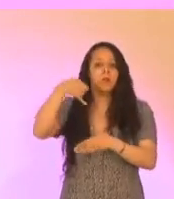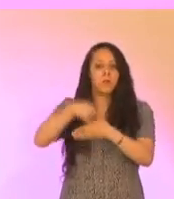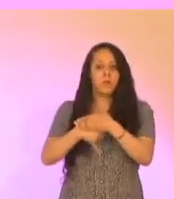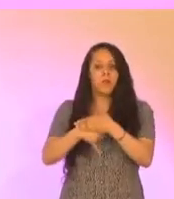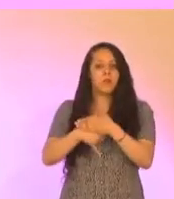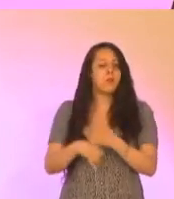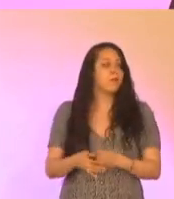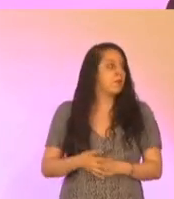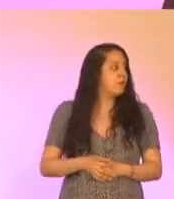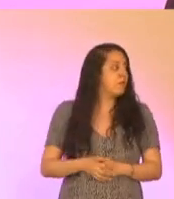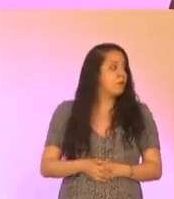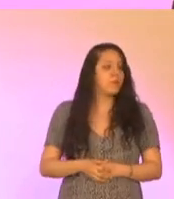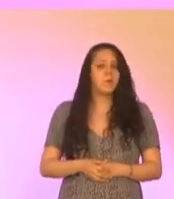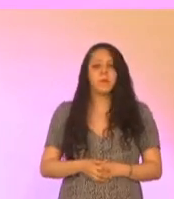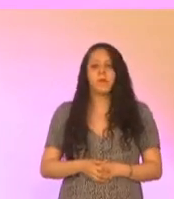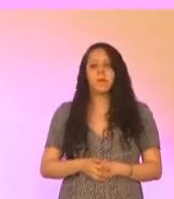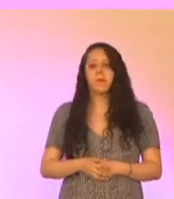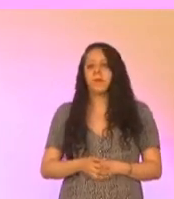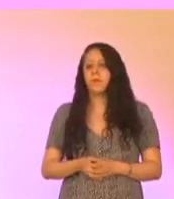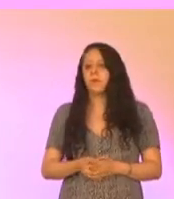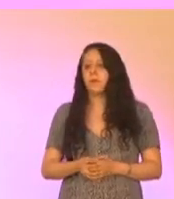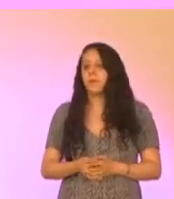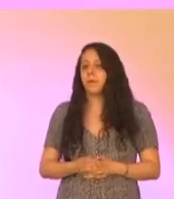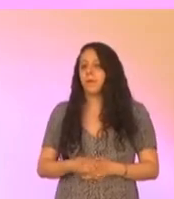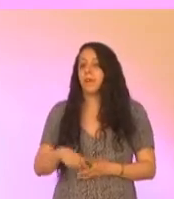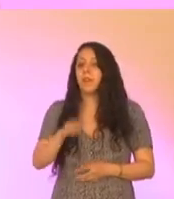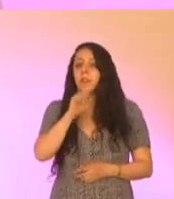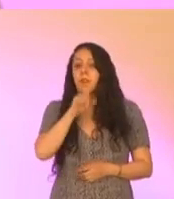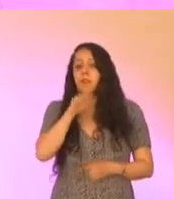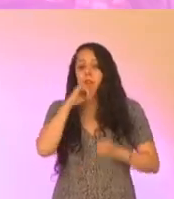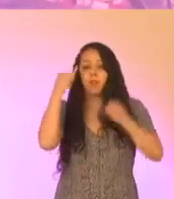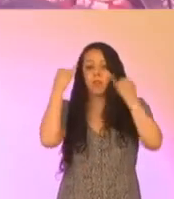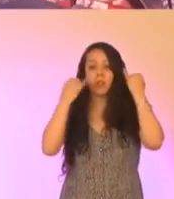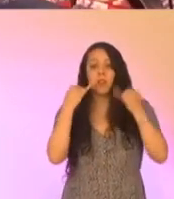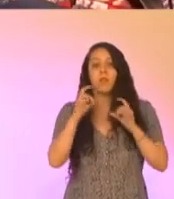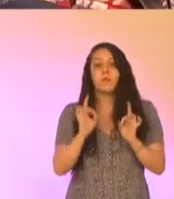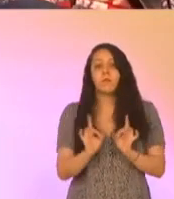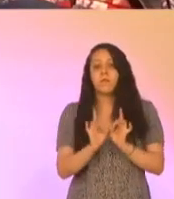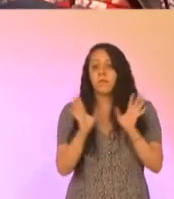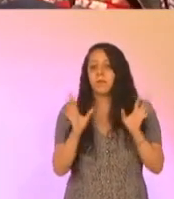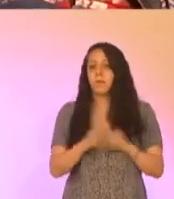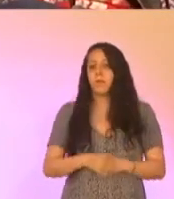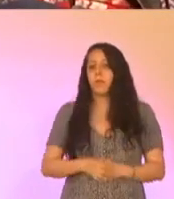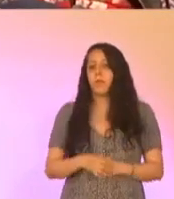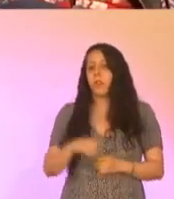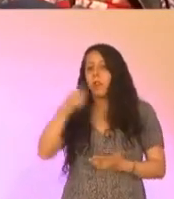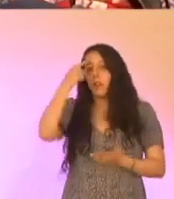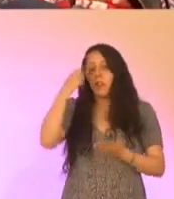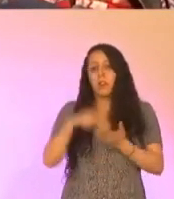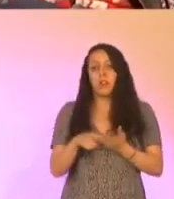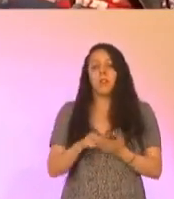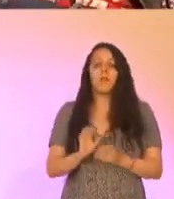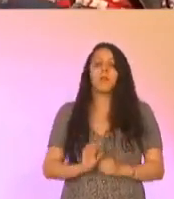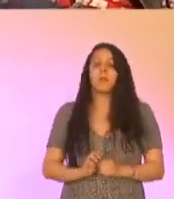y luego pasa eso raro que por una parte y luego nosotros pasada por todos lados nos que la